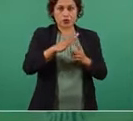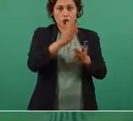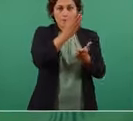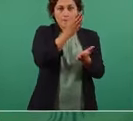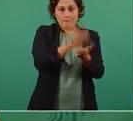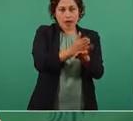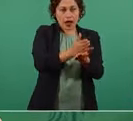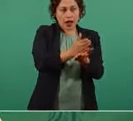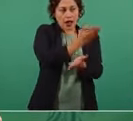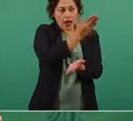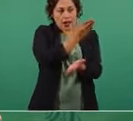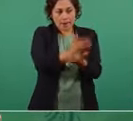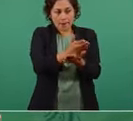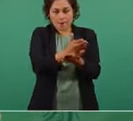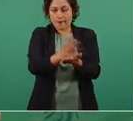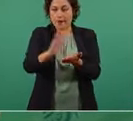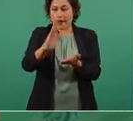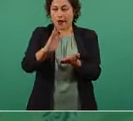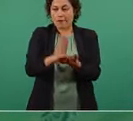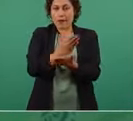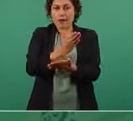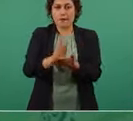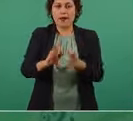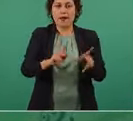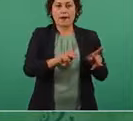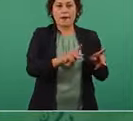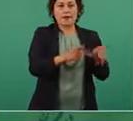vender terrenos, pero no